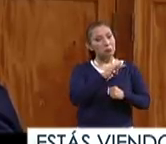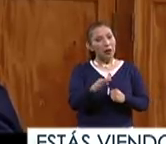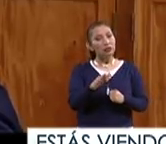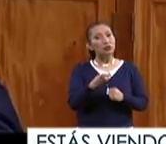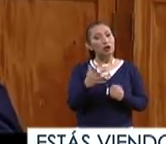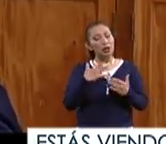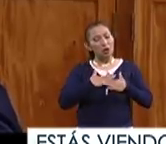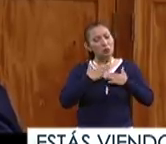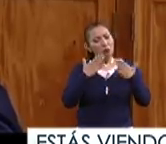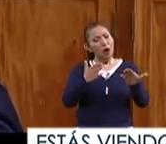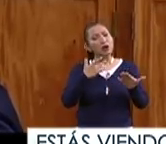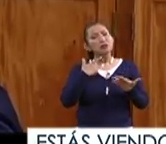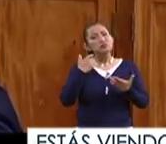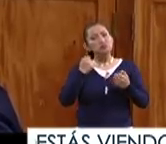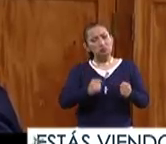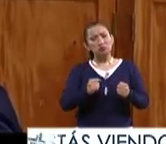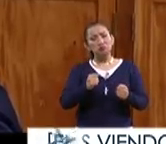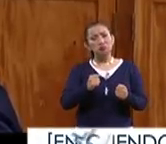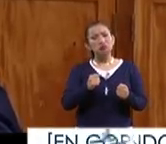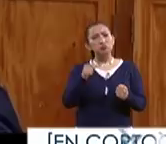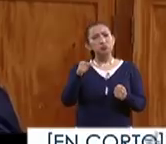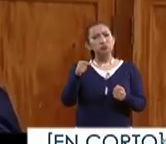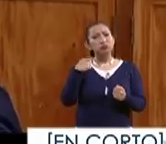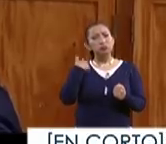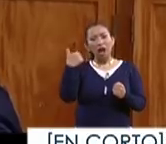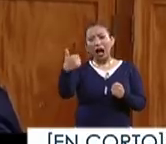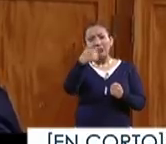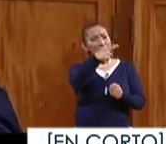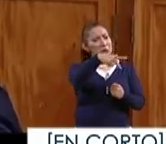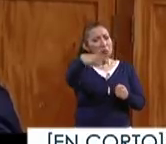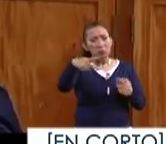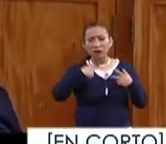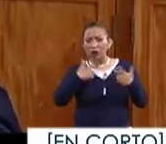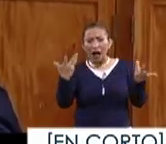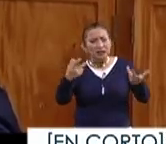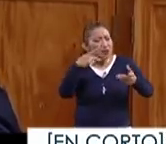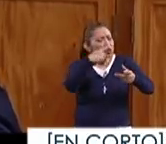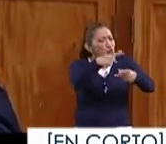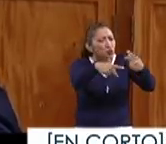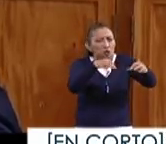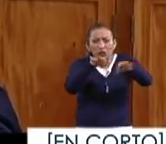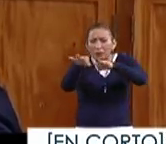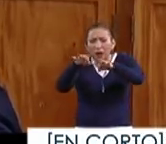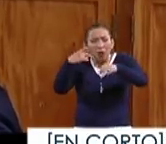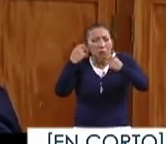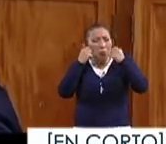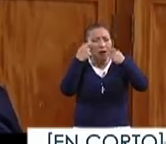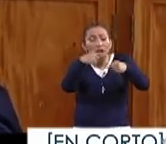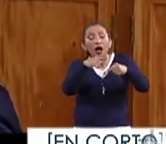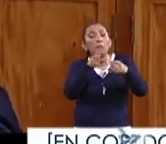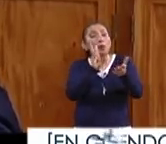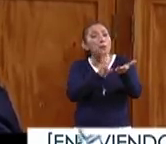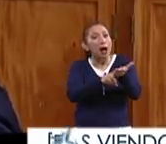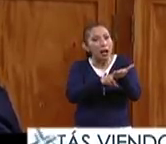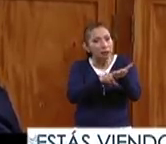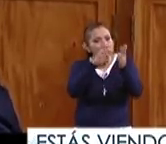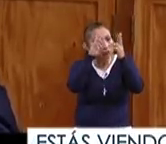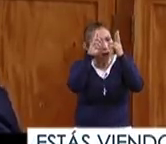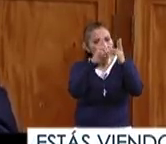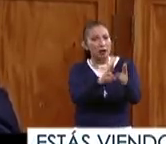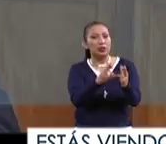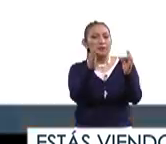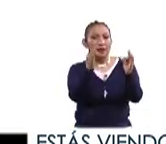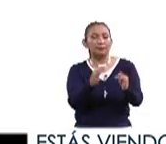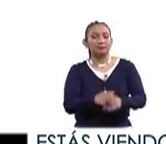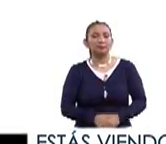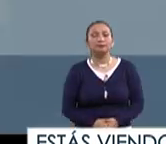y la confianza y la seguridad de que cada quien haga lo que haga, lo haga con valores y lo